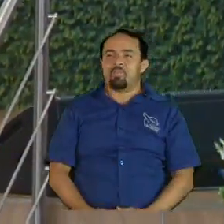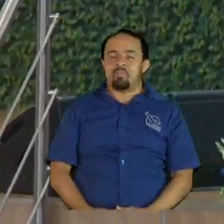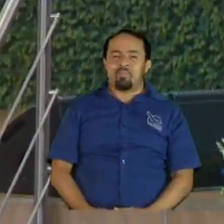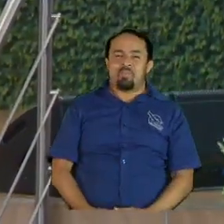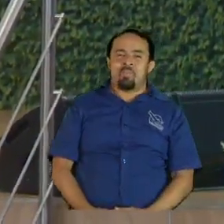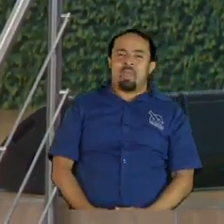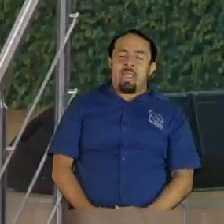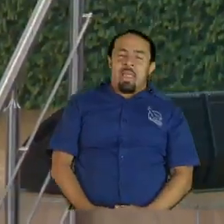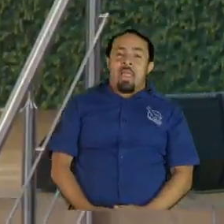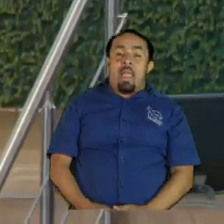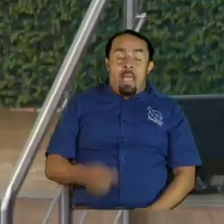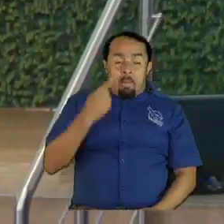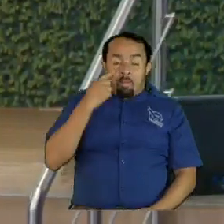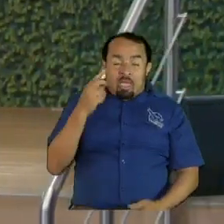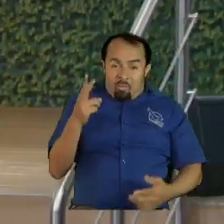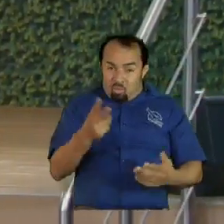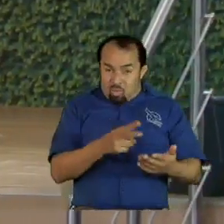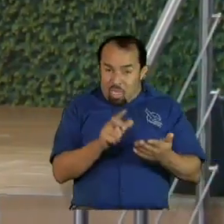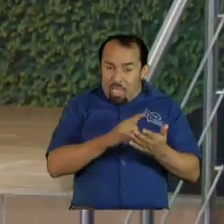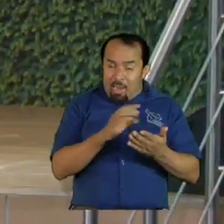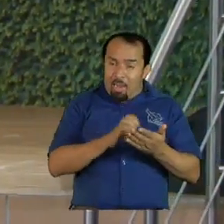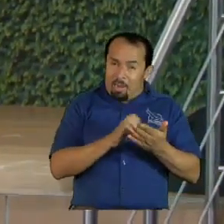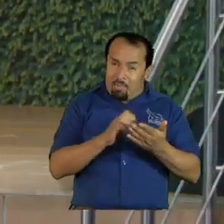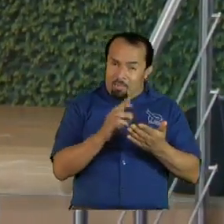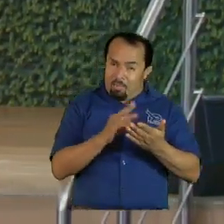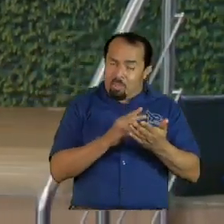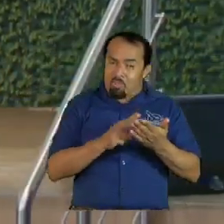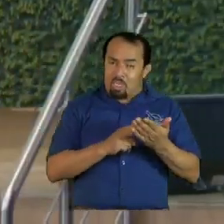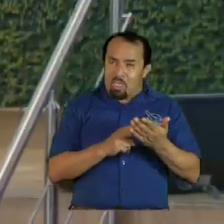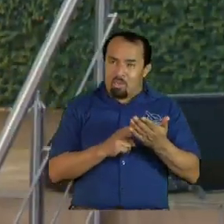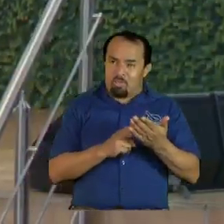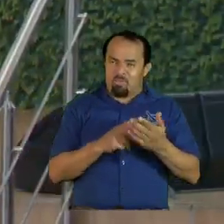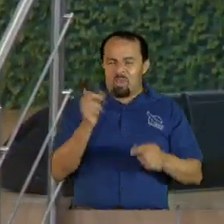Si quiere buscamos para qué servía el hisopo bíblico. No, mejor no.